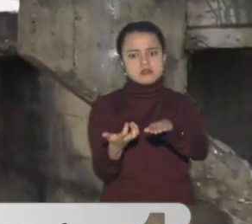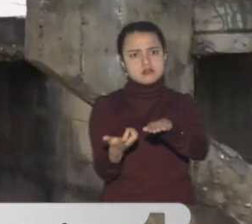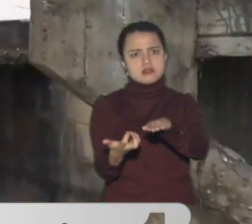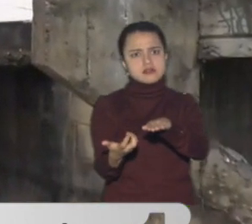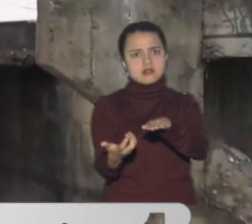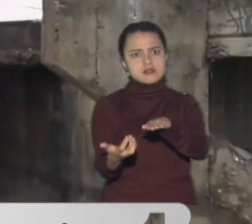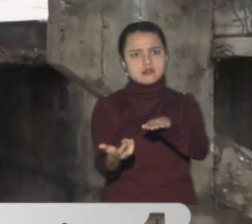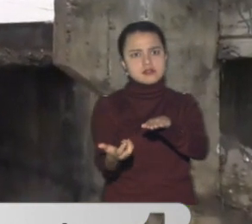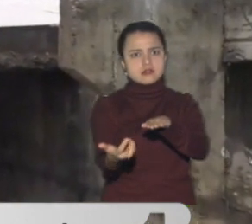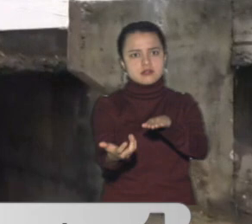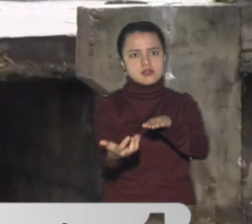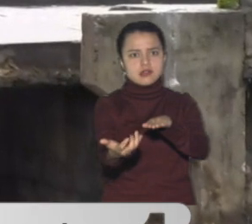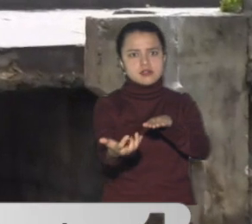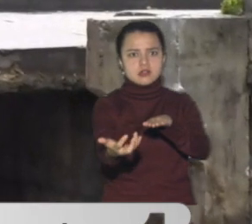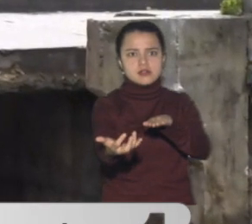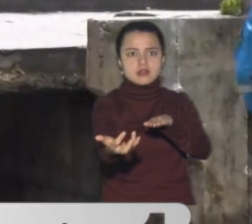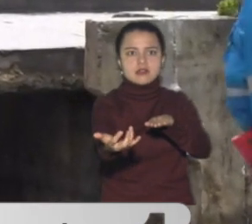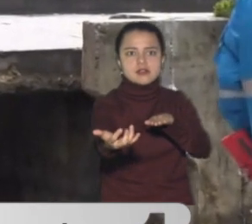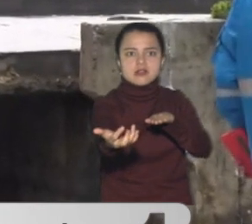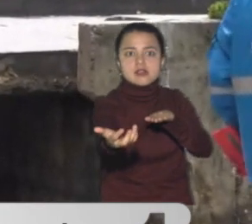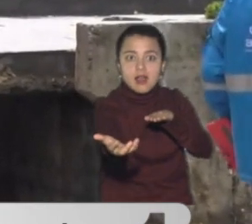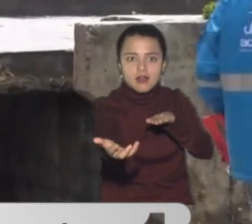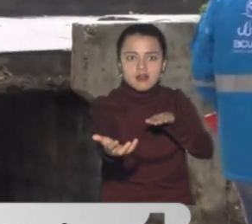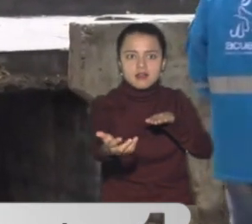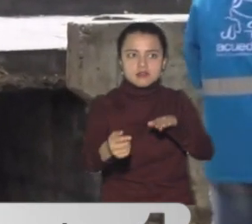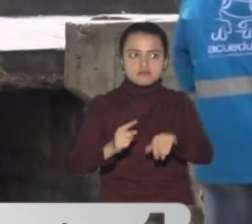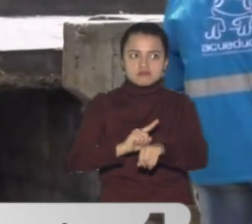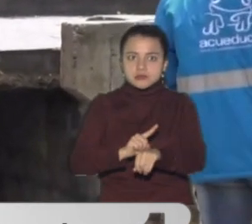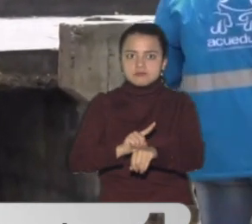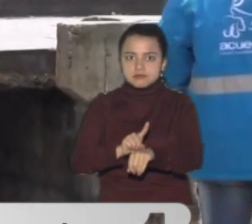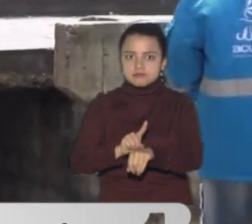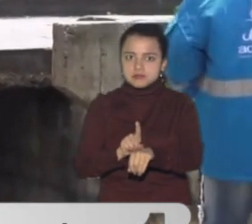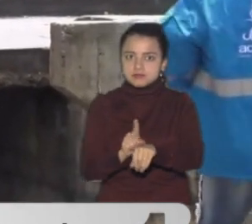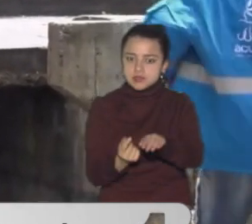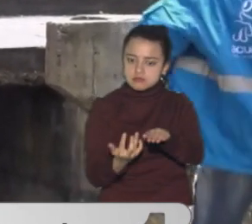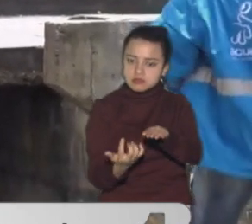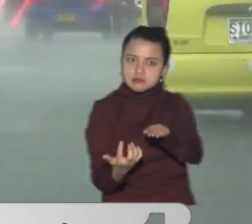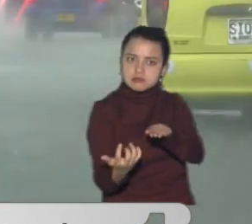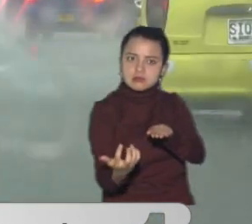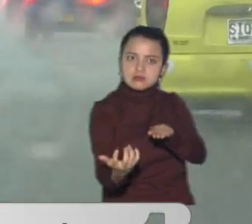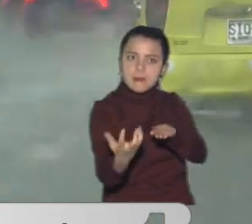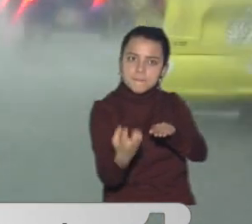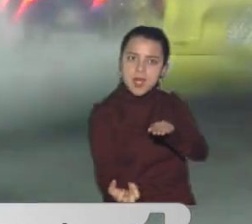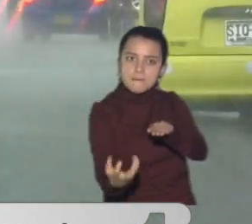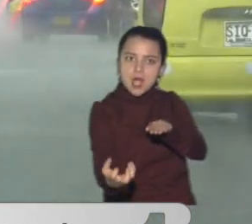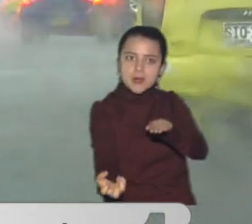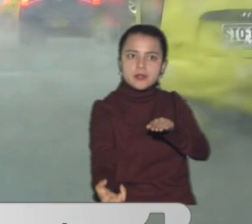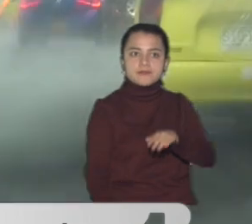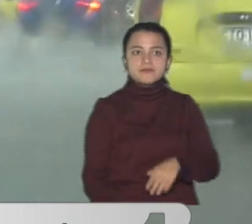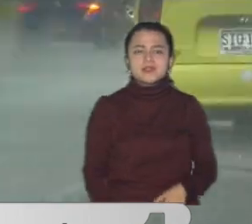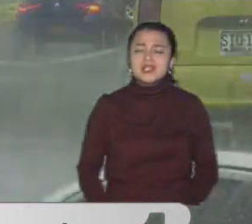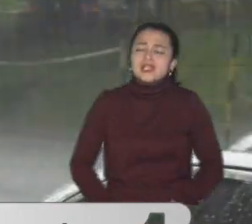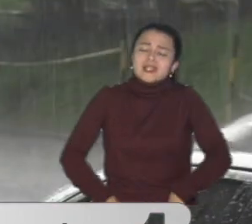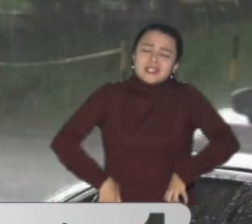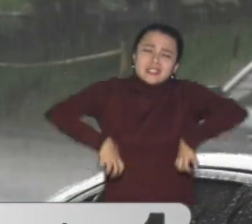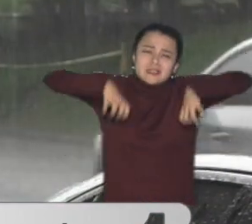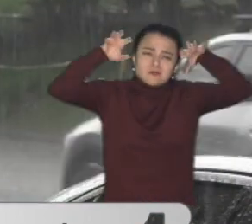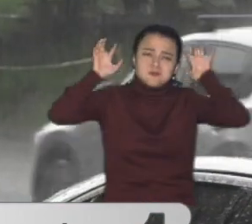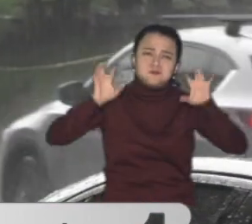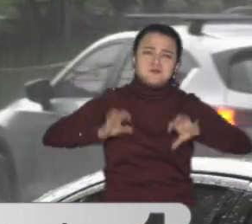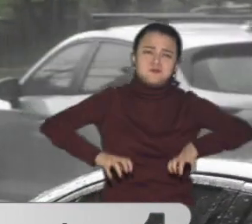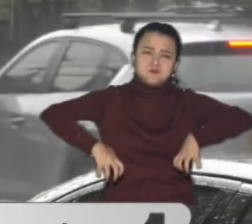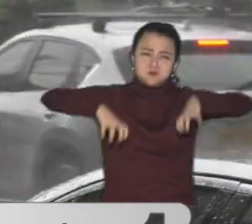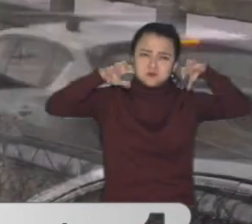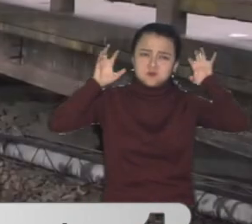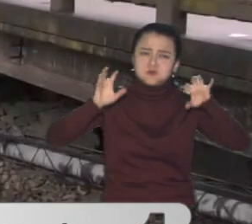continúa con el pasar de los minutos. En el siguiente informe los detalles sobre esta emergencia. Las fuertes lluvias presentadas en Bogotá en las